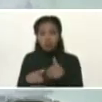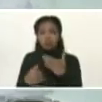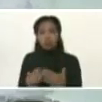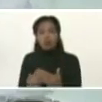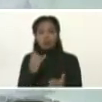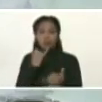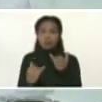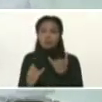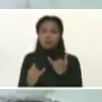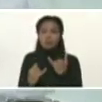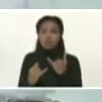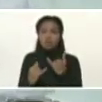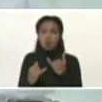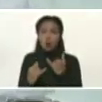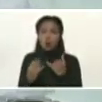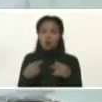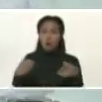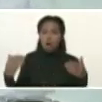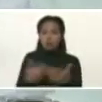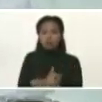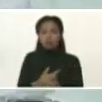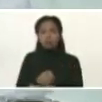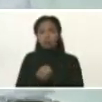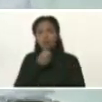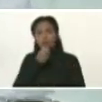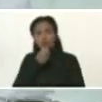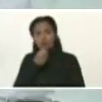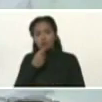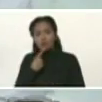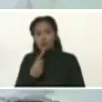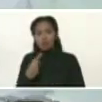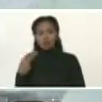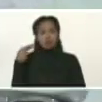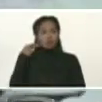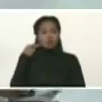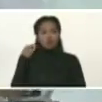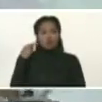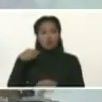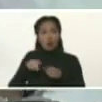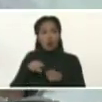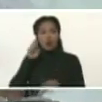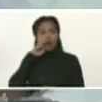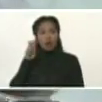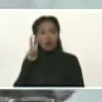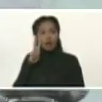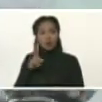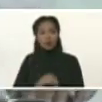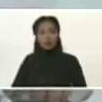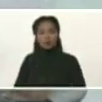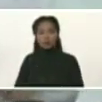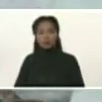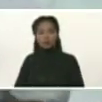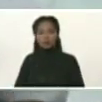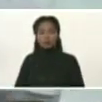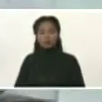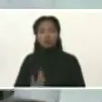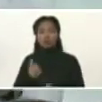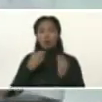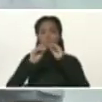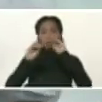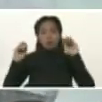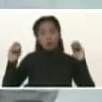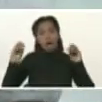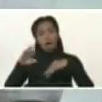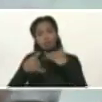terminó consumando por la declaración y el fusil que le pusieron en la cabeza a Evo Morales Jaima. Yo le hago un llamado.